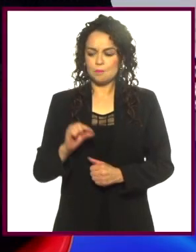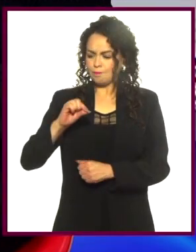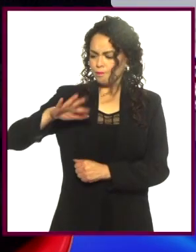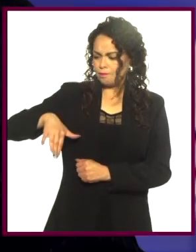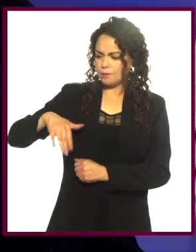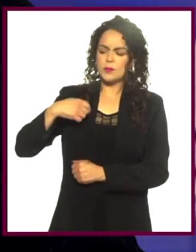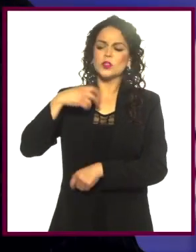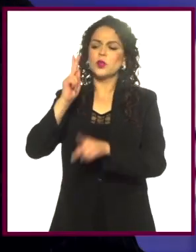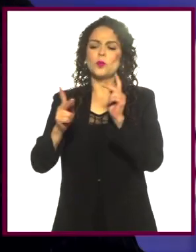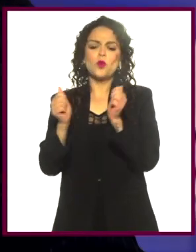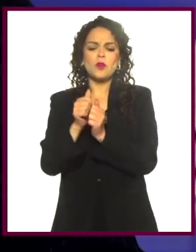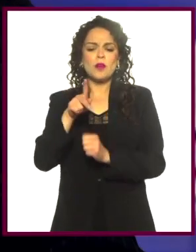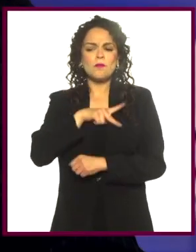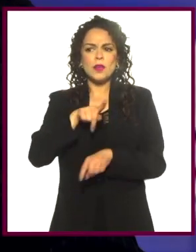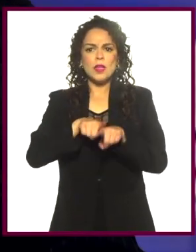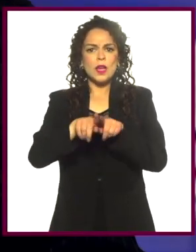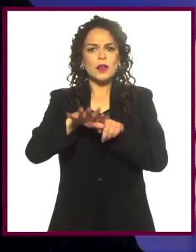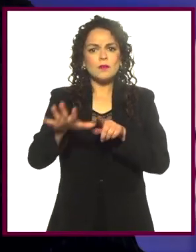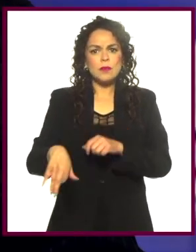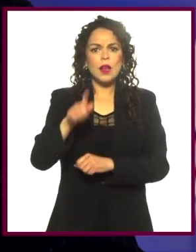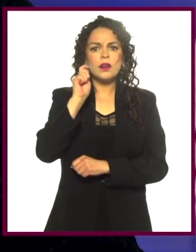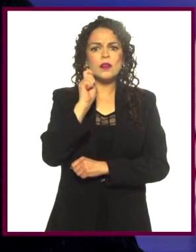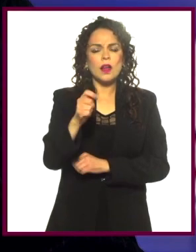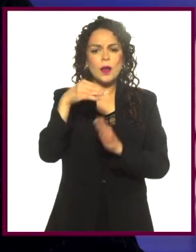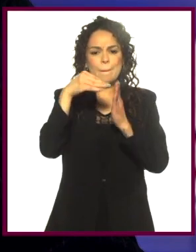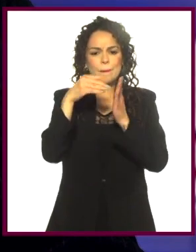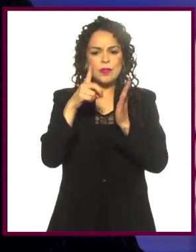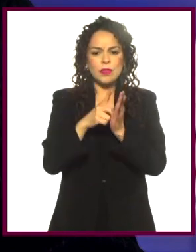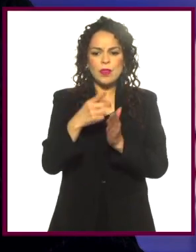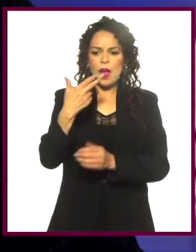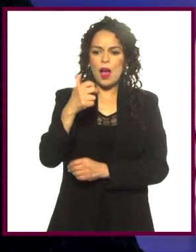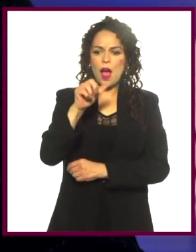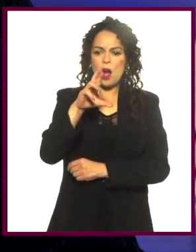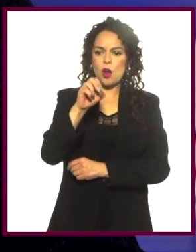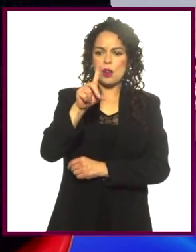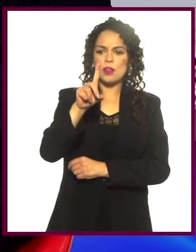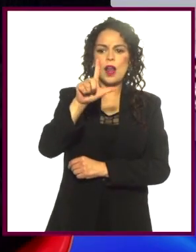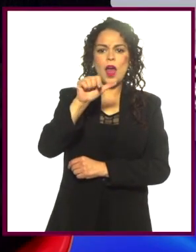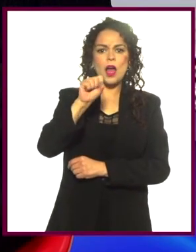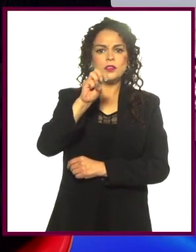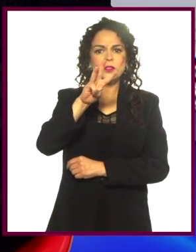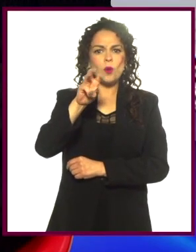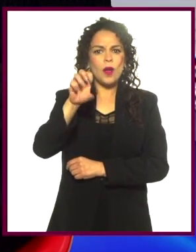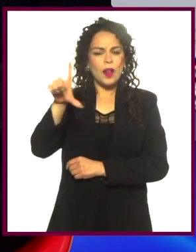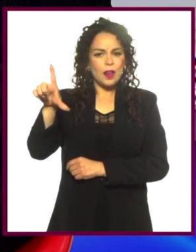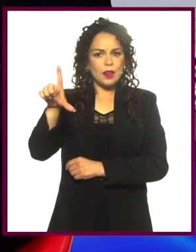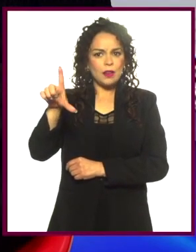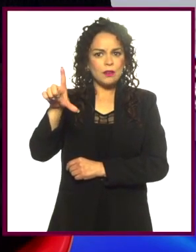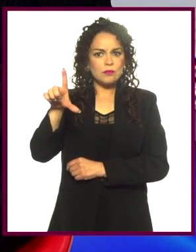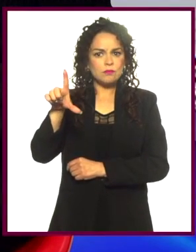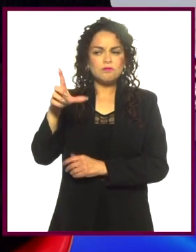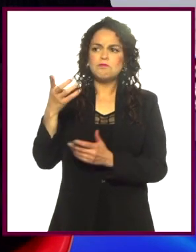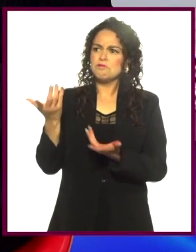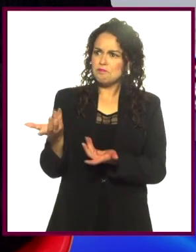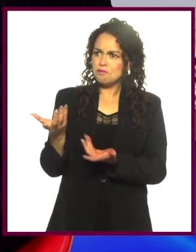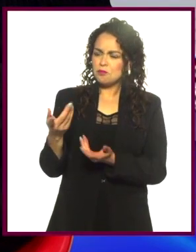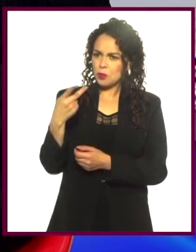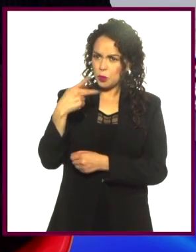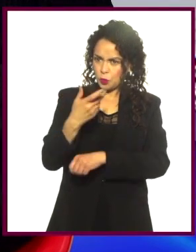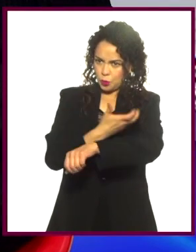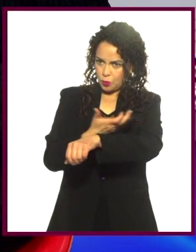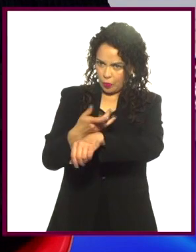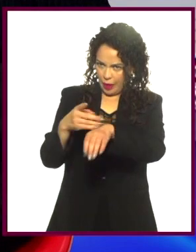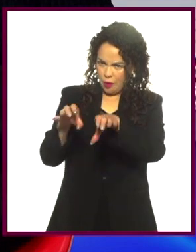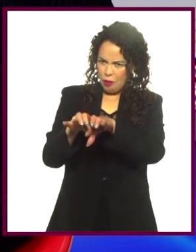Hace un momento hablaba con mi hermana del modelo de Harold Laswell. ¿Cómo se diferencia su modelo del de su colega?